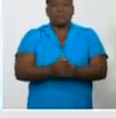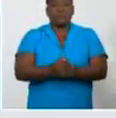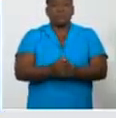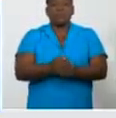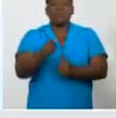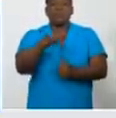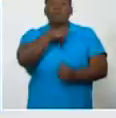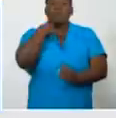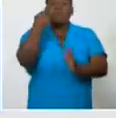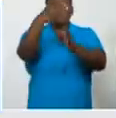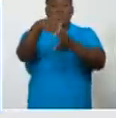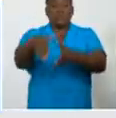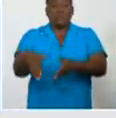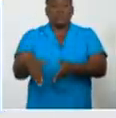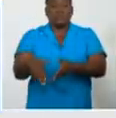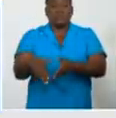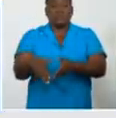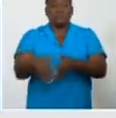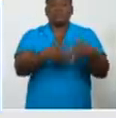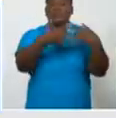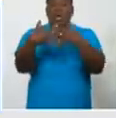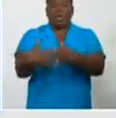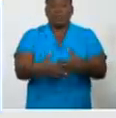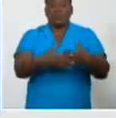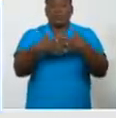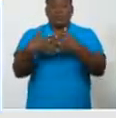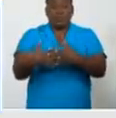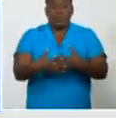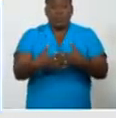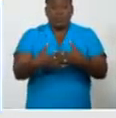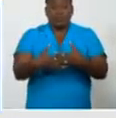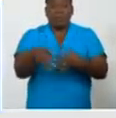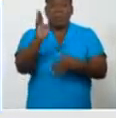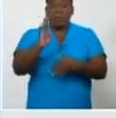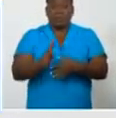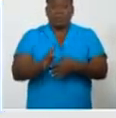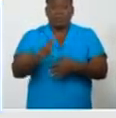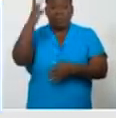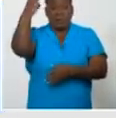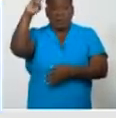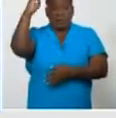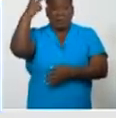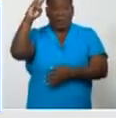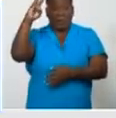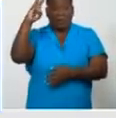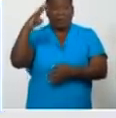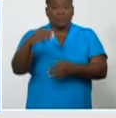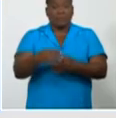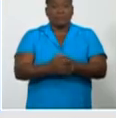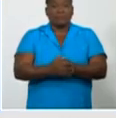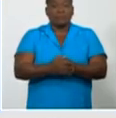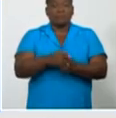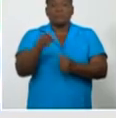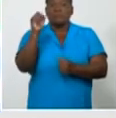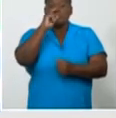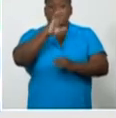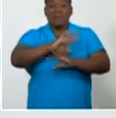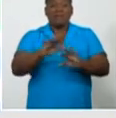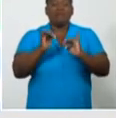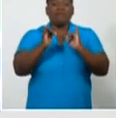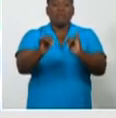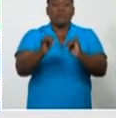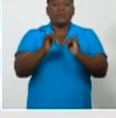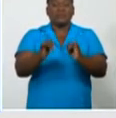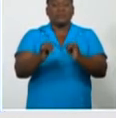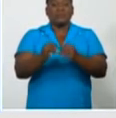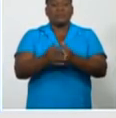fallecidos, Estados Unidos a la cabeza, Brasil, México, India y Reino Unido. Hasta aquí la información muy compleja de la